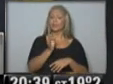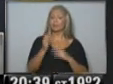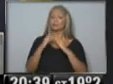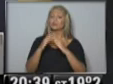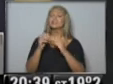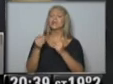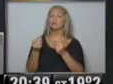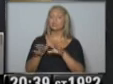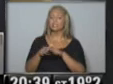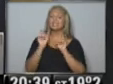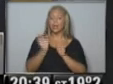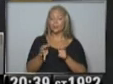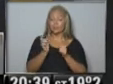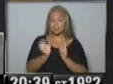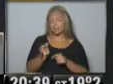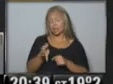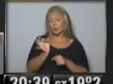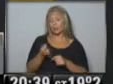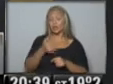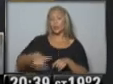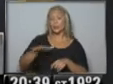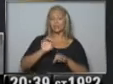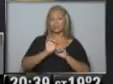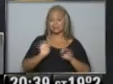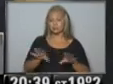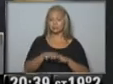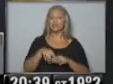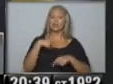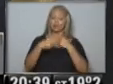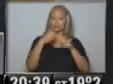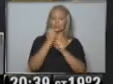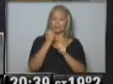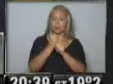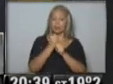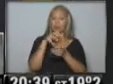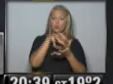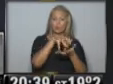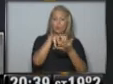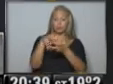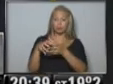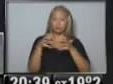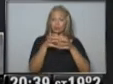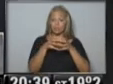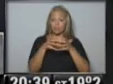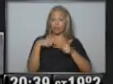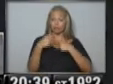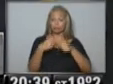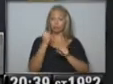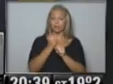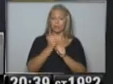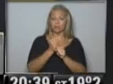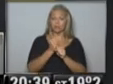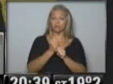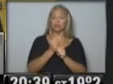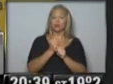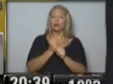estado en que se encuentra el barrio, que vamos a seguir trabajando, que hemos renovado los equipos, que hemos generado